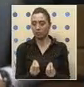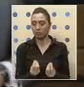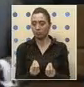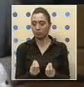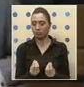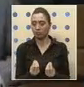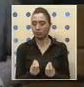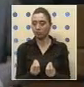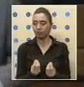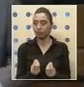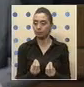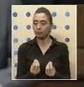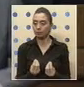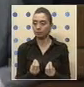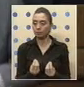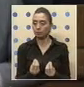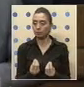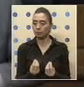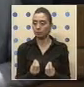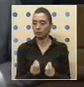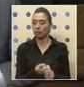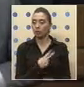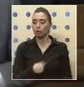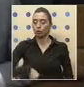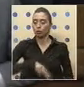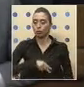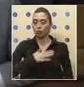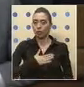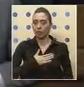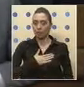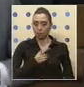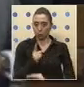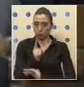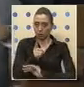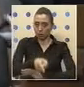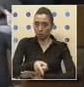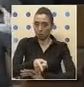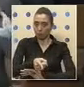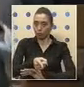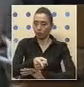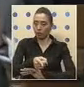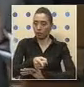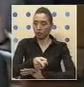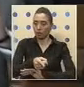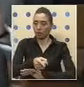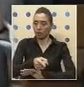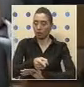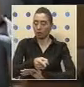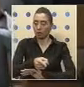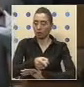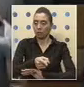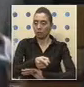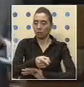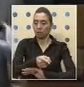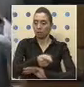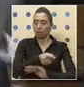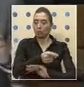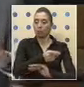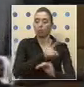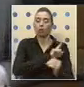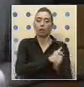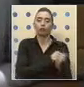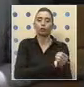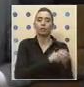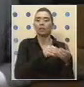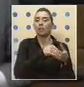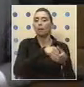que querramos imponer por la fuerza de una mayoría